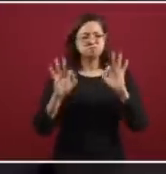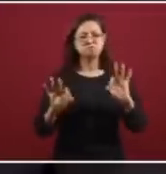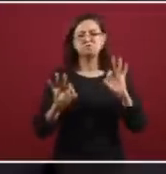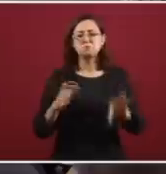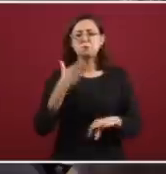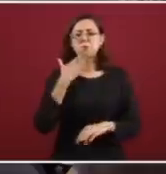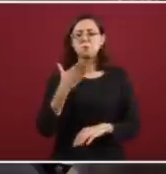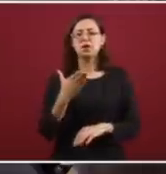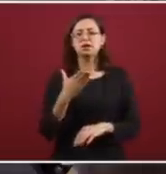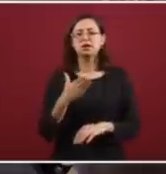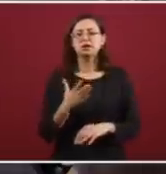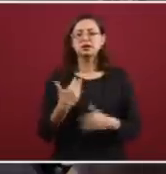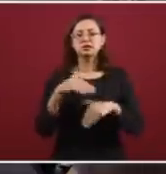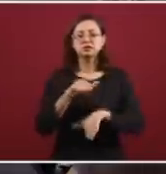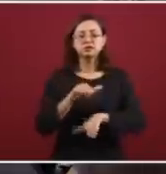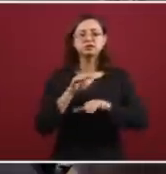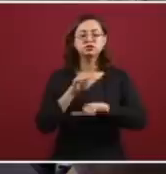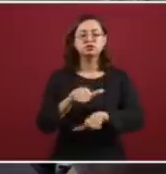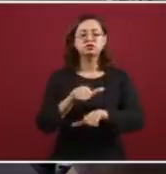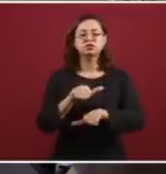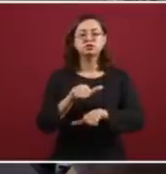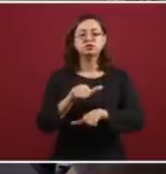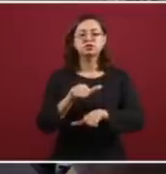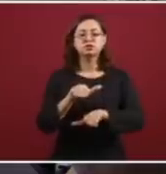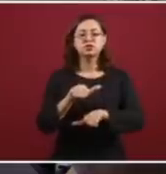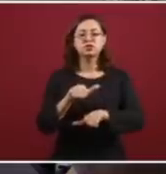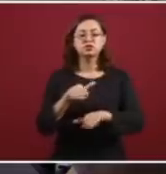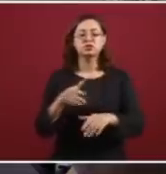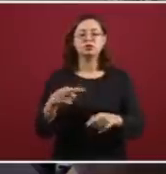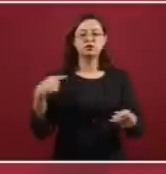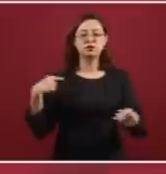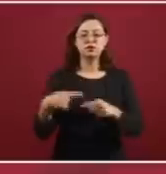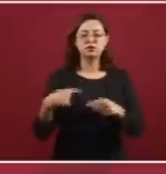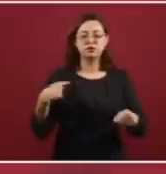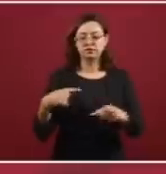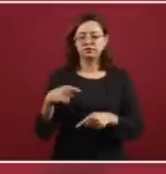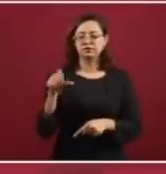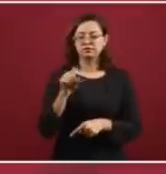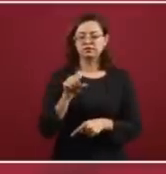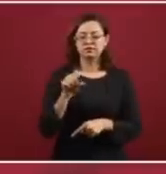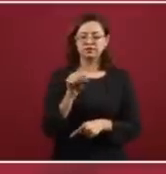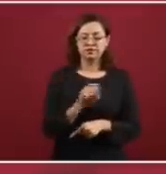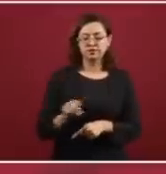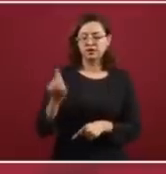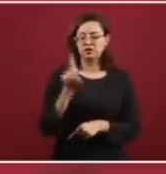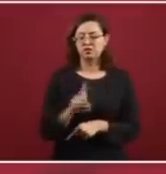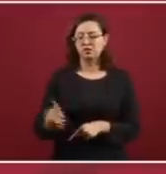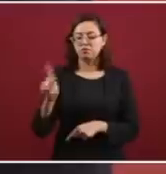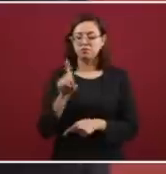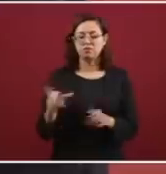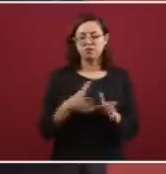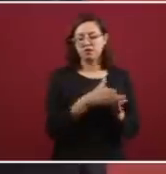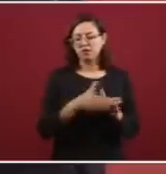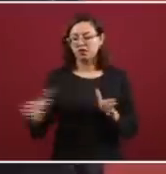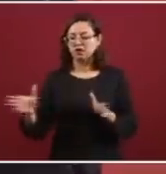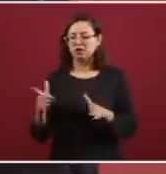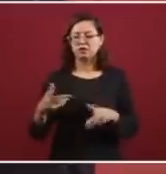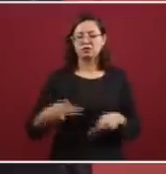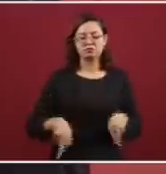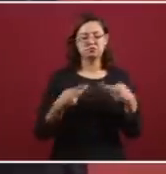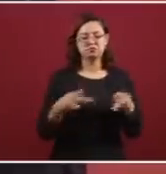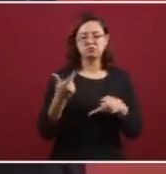sobre el programa del fin de semana, el Buen Fin. Parece que